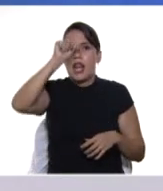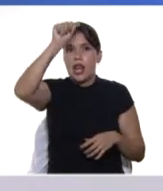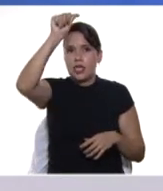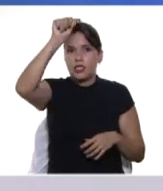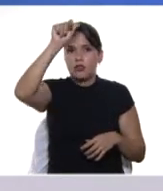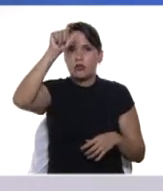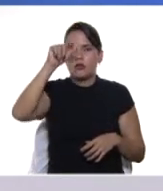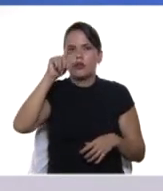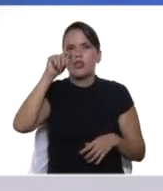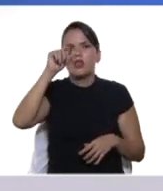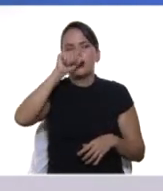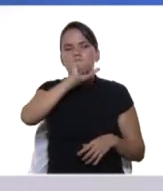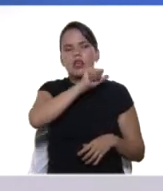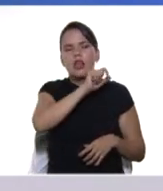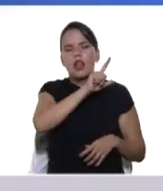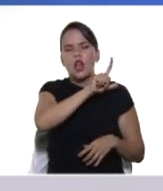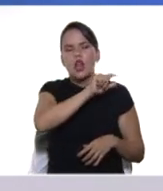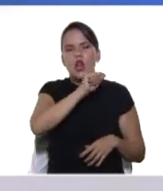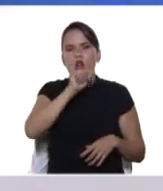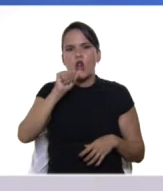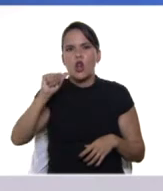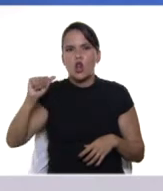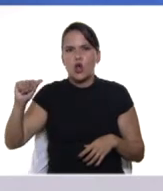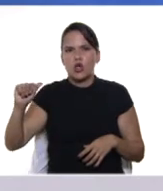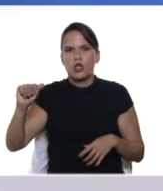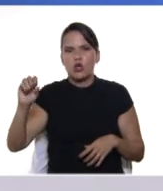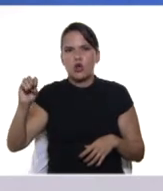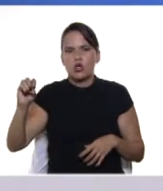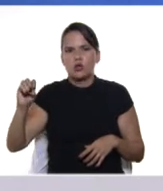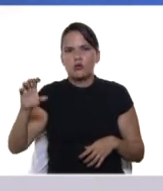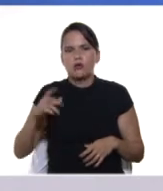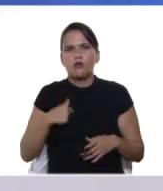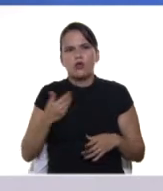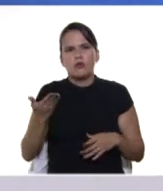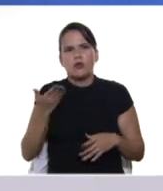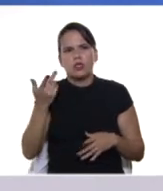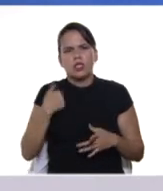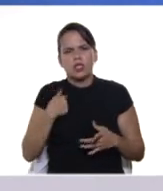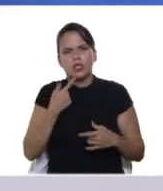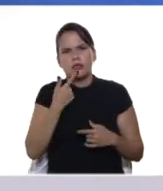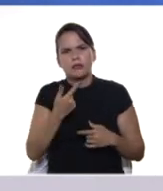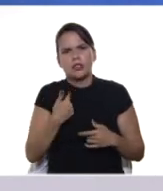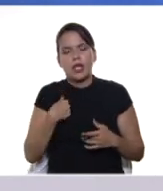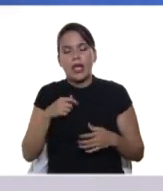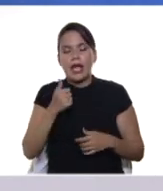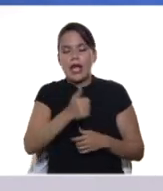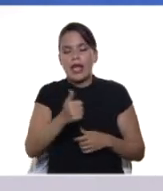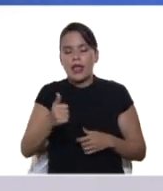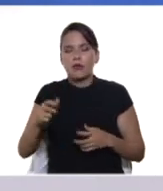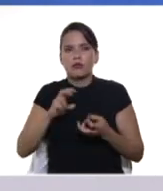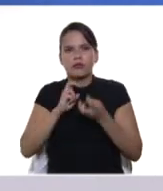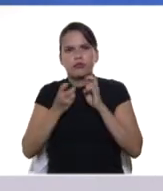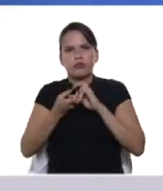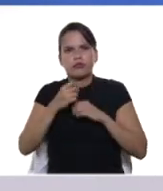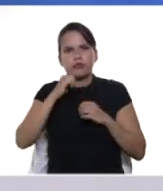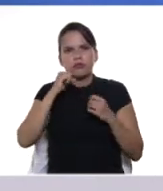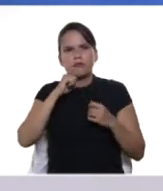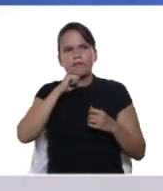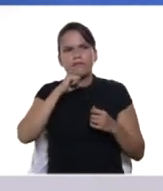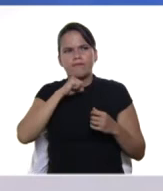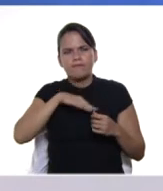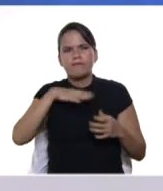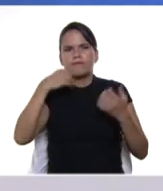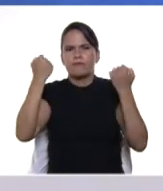Bien importante diferenciar y evidenciar que cada uno de estos contenidos teóricos prácticos del área